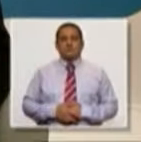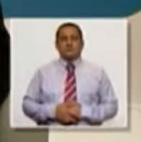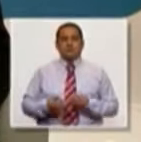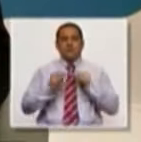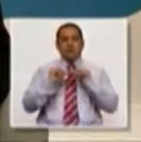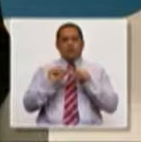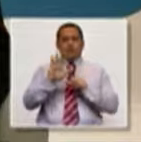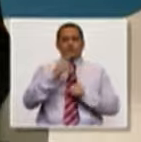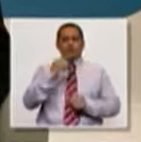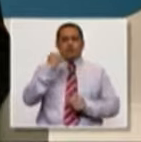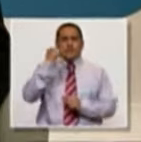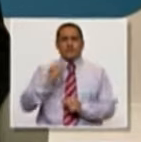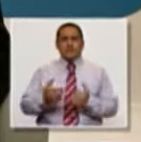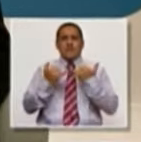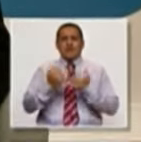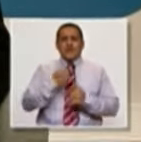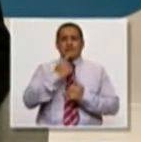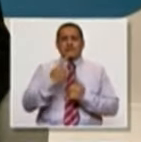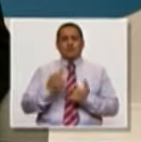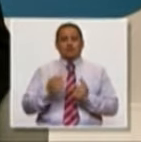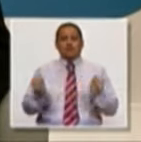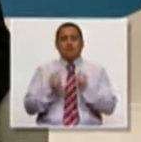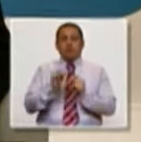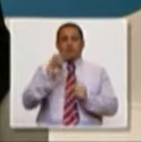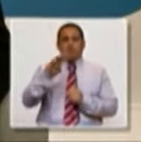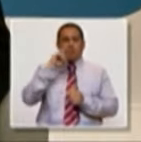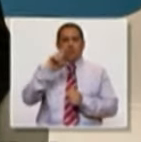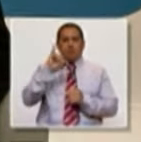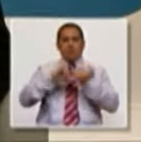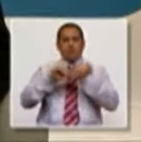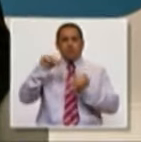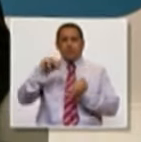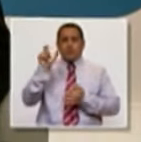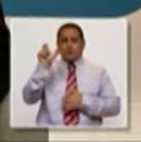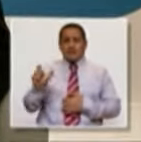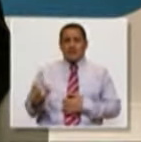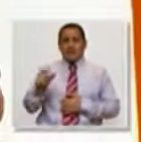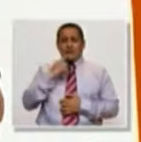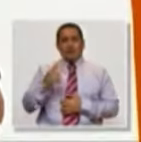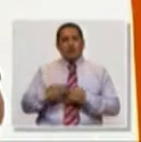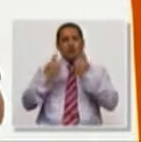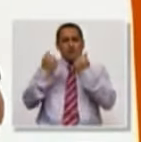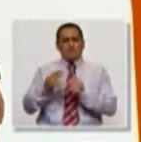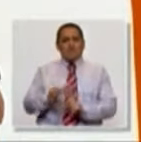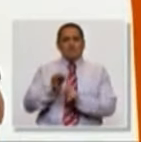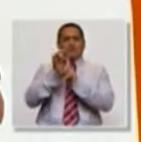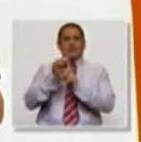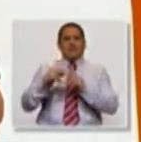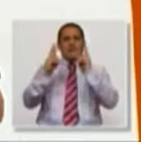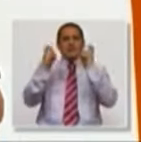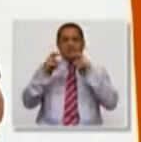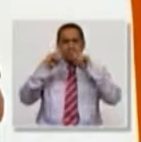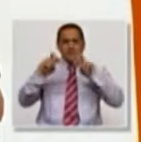Seguimos con tus derechos y ahora estamos con Wilson Hernández. Él es economista, especialista en temas